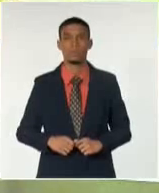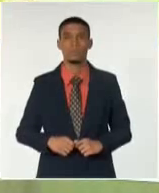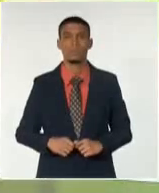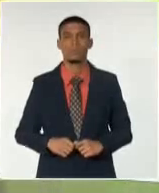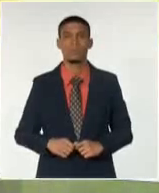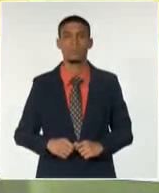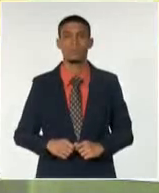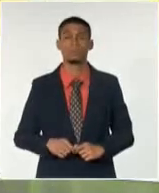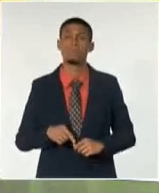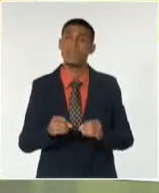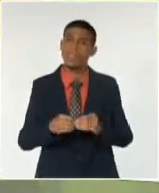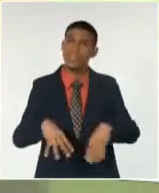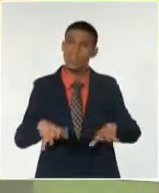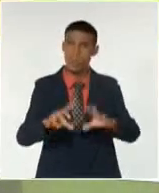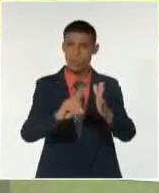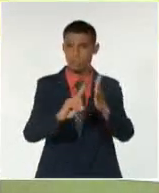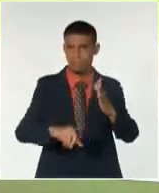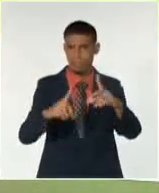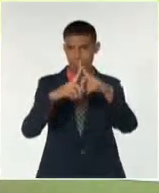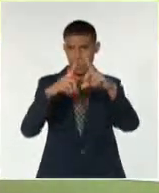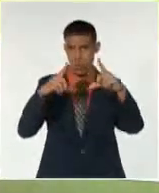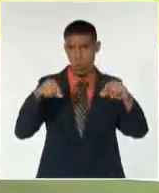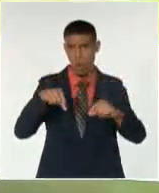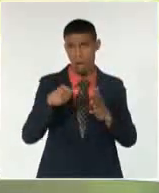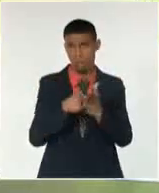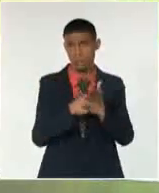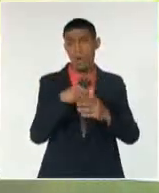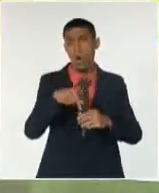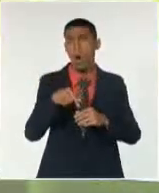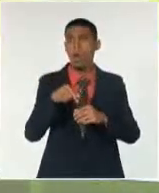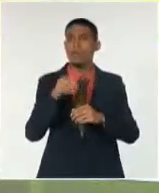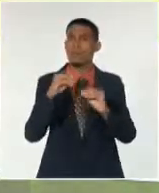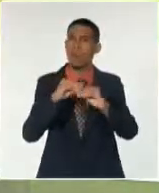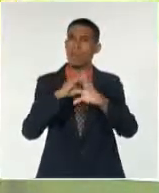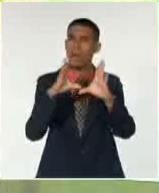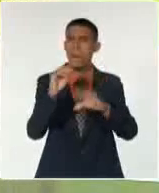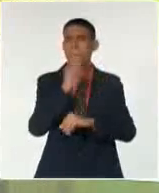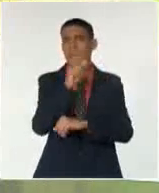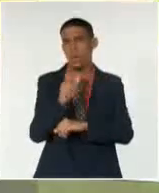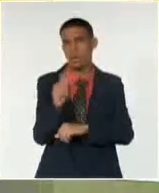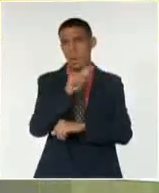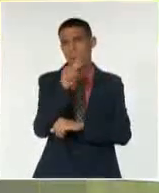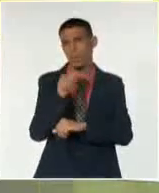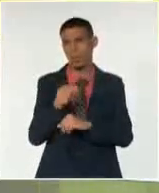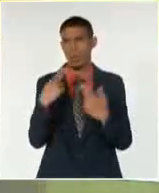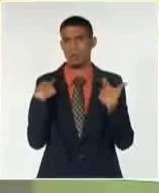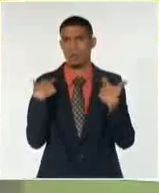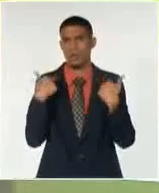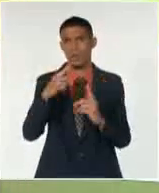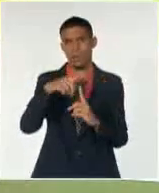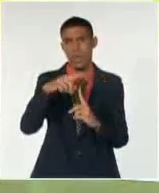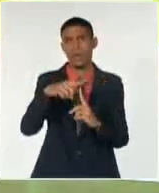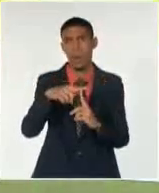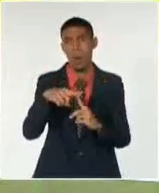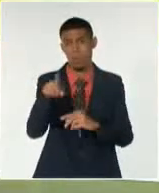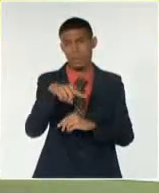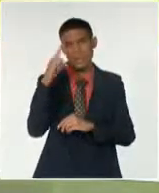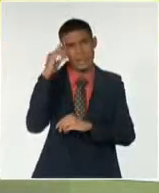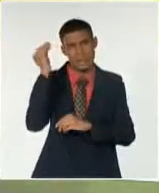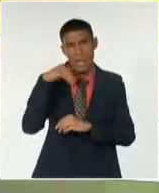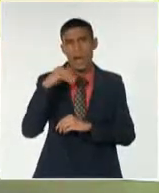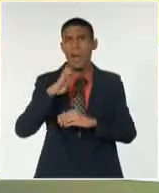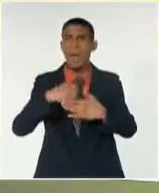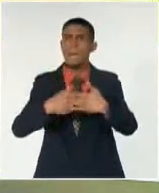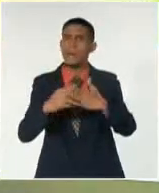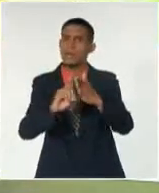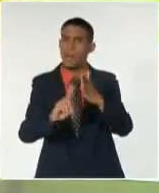Y sobre la tensa situación energética que enfrenta el país, dialogó esta mañana el periodista Bernardo Espinosa con el director del Despacho Nacional de Carga de la Unión Eléctrica,